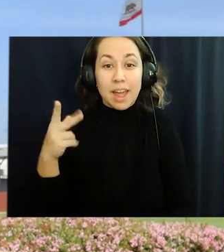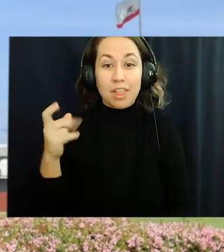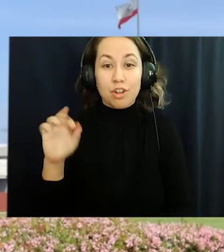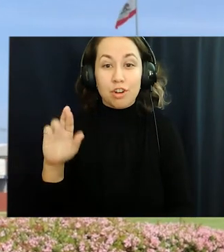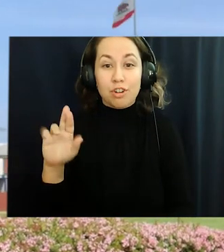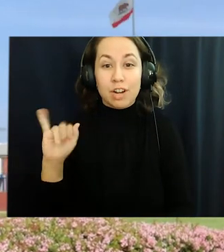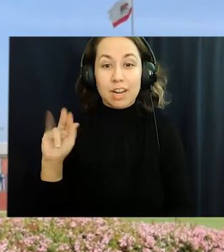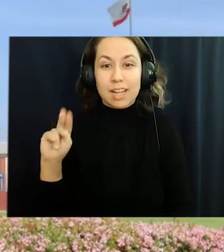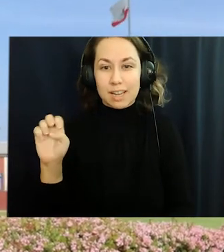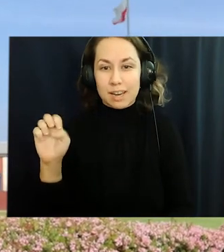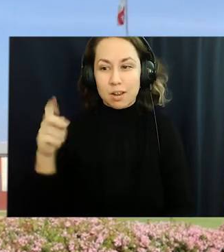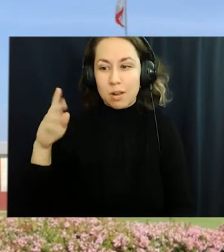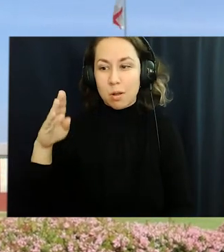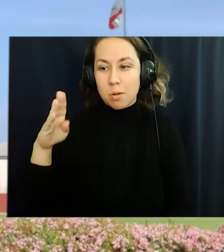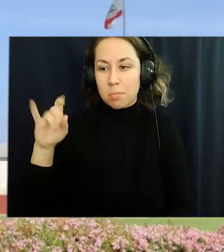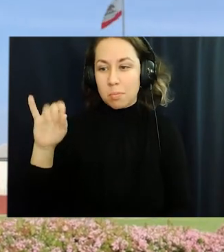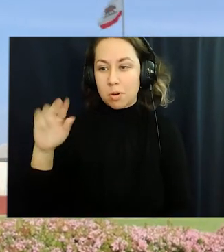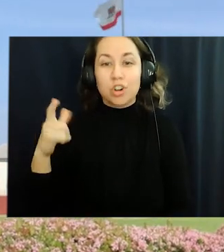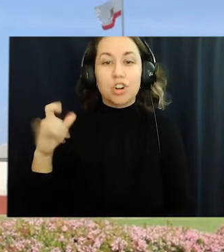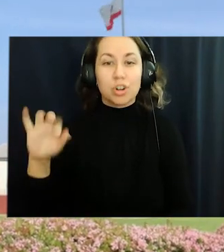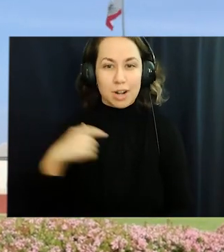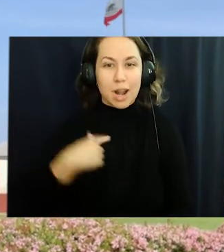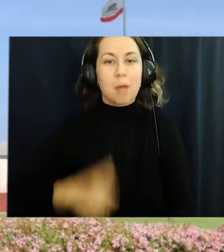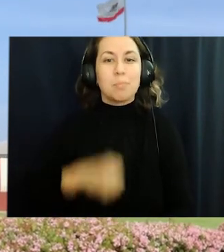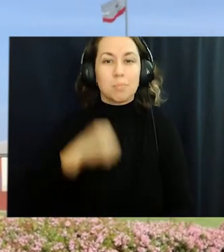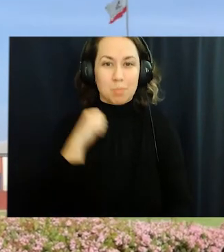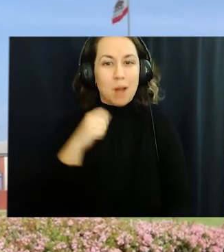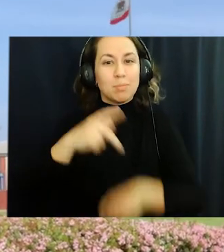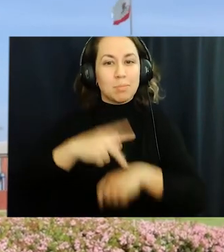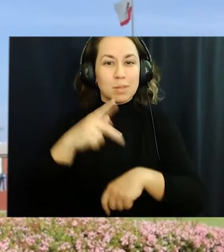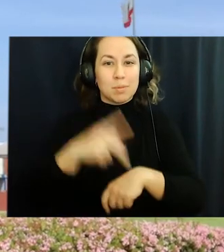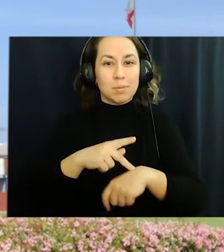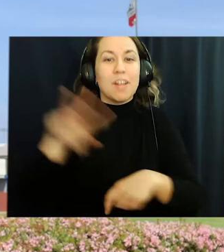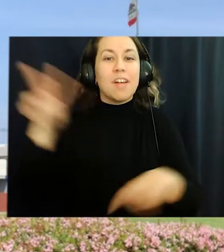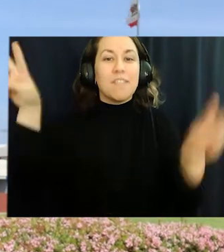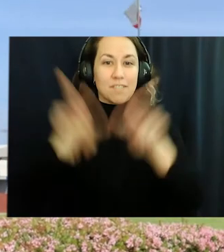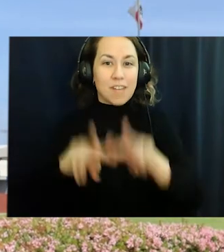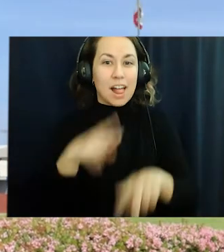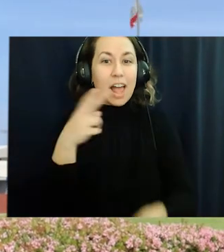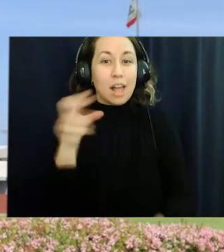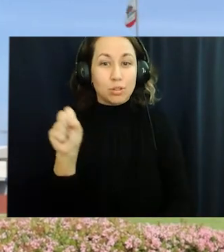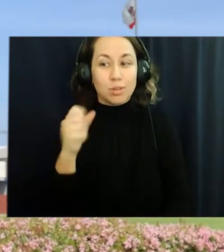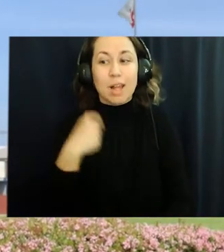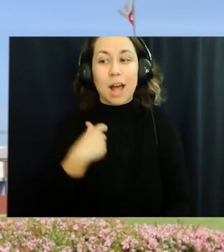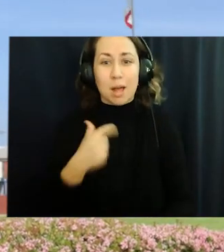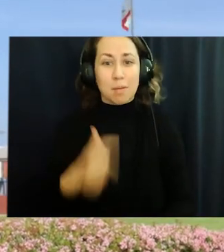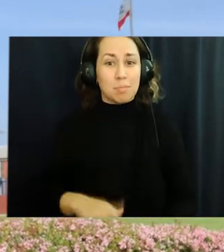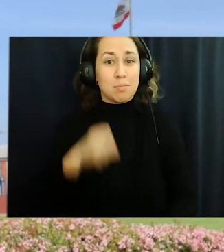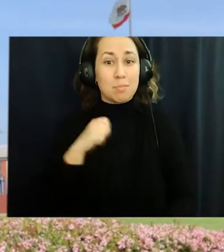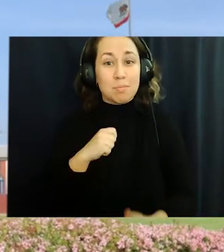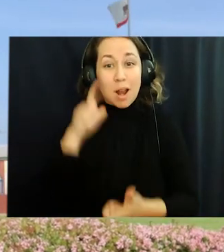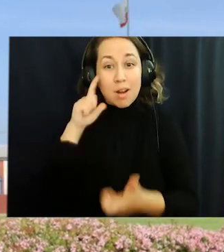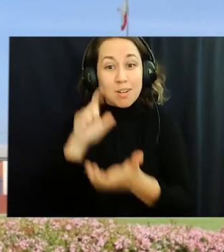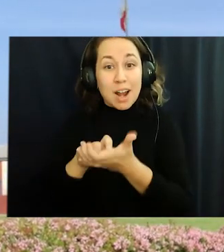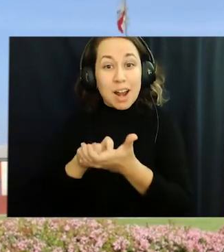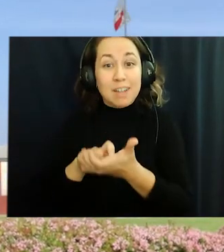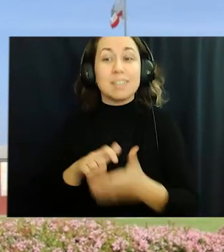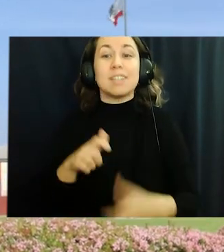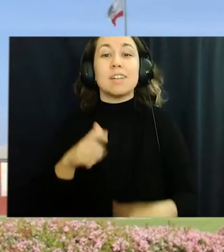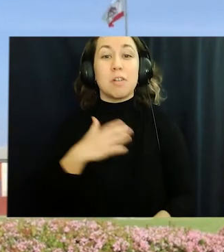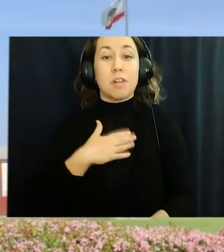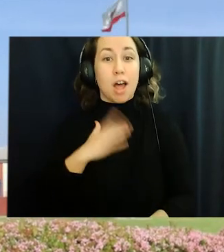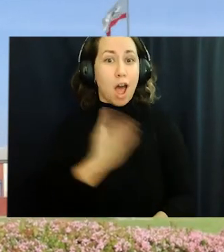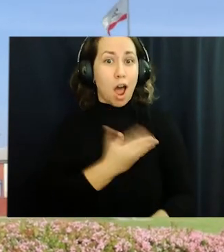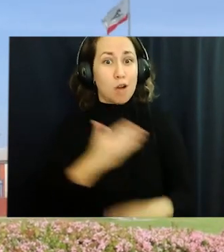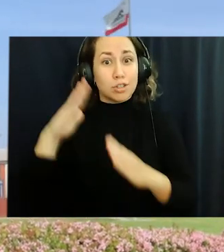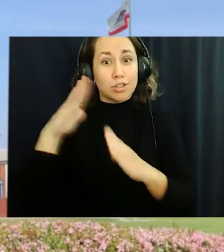Hola, soy Catherine Berger, directora de la Escuela Valley, y es un honor reconocer a nuestros mejores halcones como parte de los 100 mejores